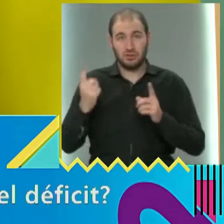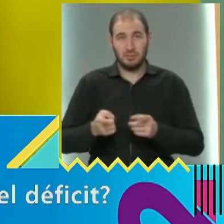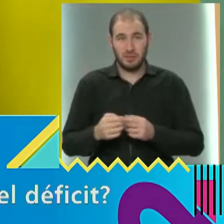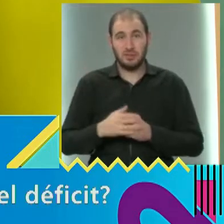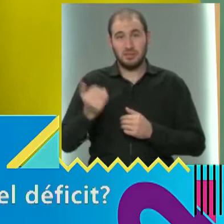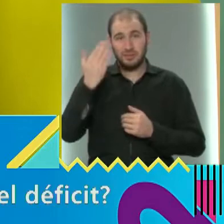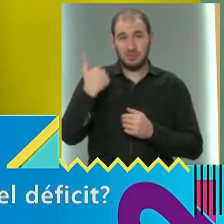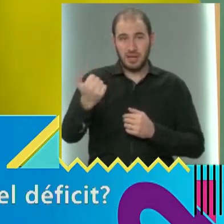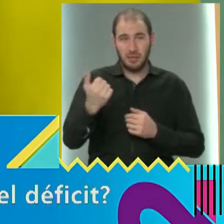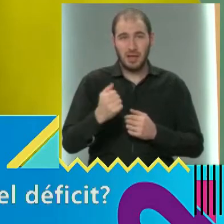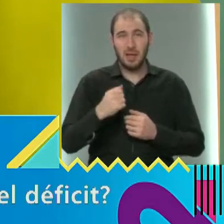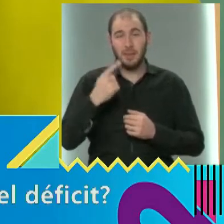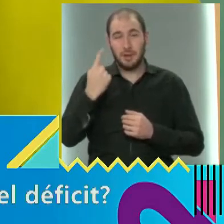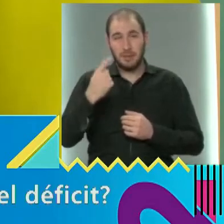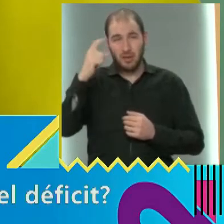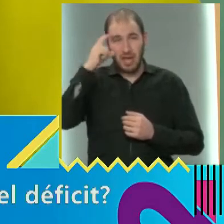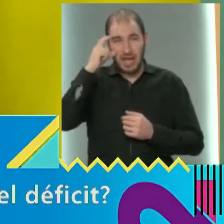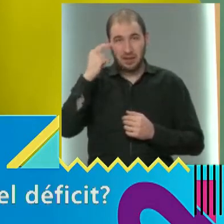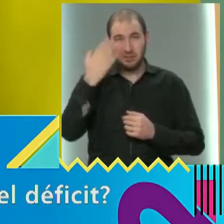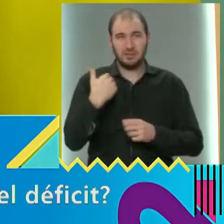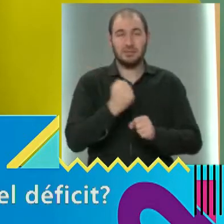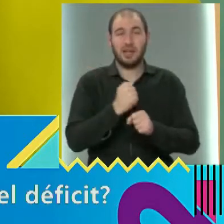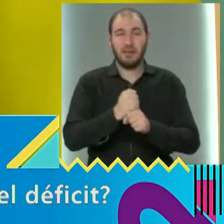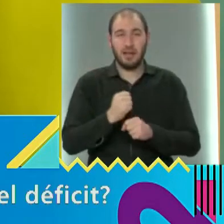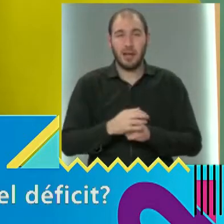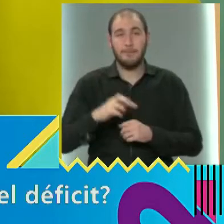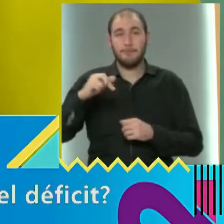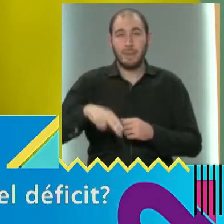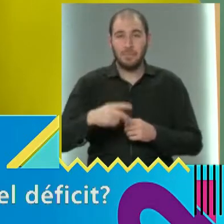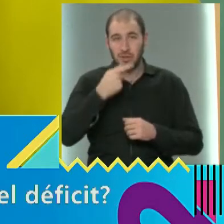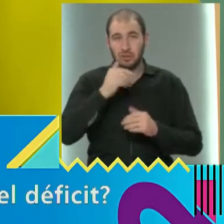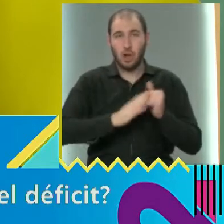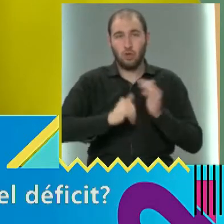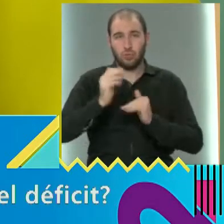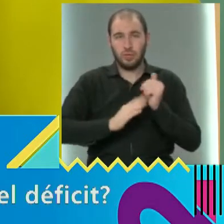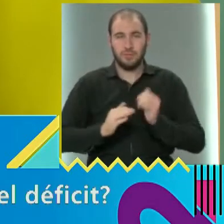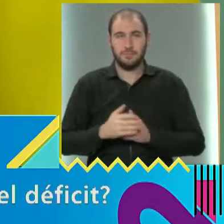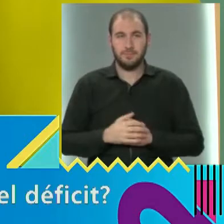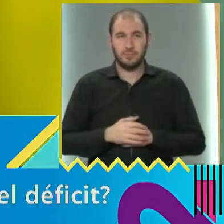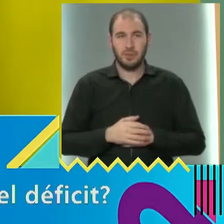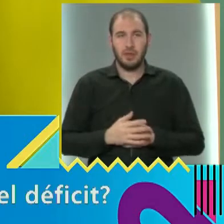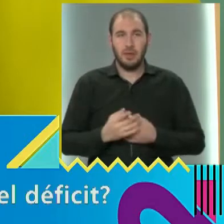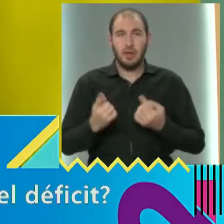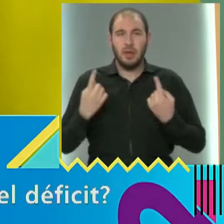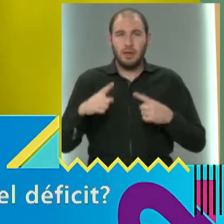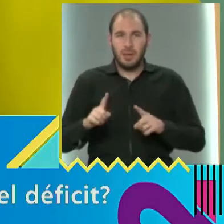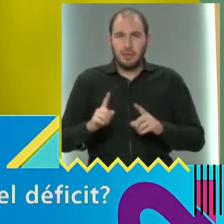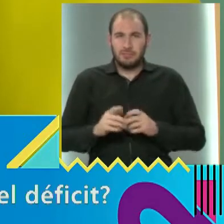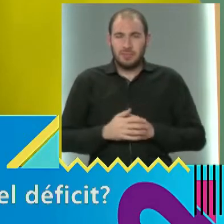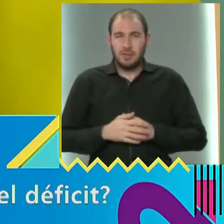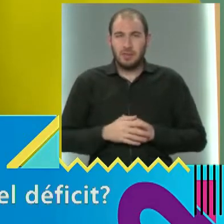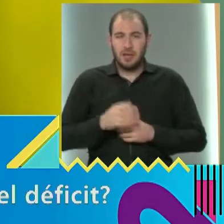fuimos convocados desde el 1 de enero a trabajar en el plan Mendoza Construye. Pero